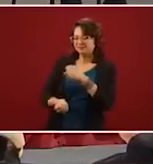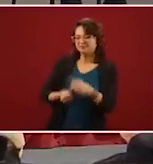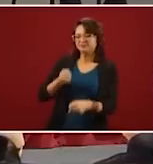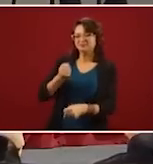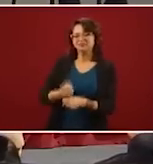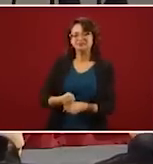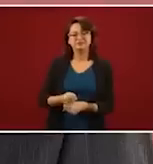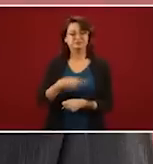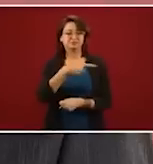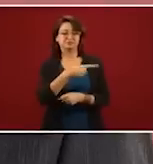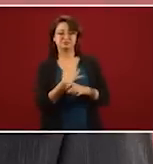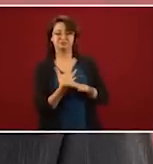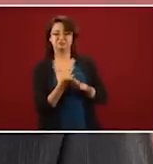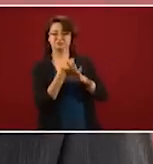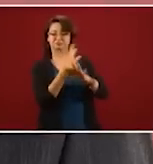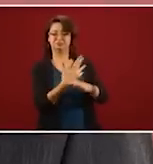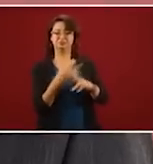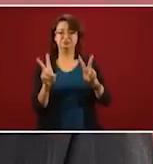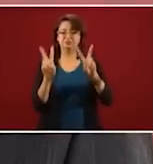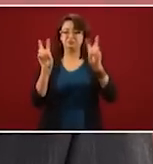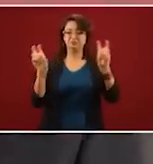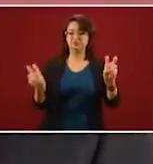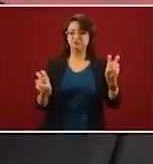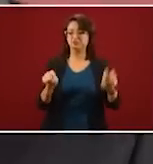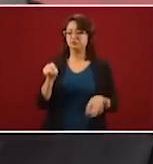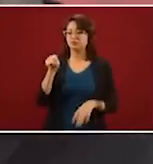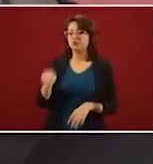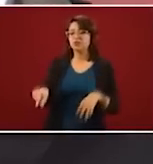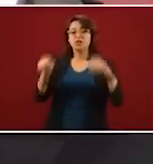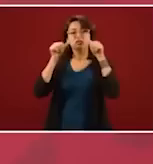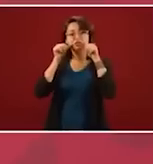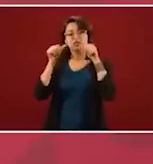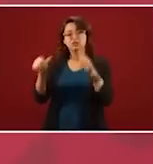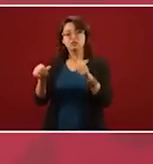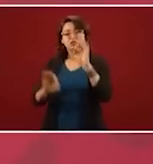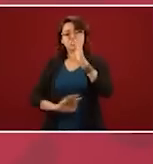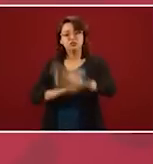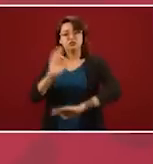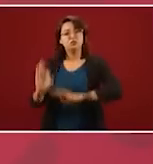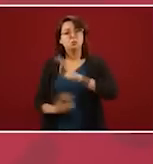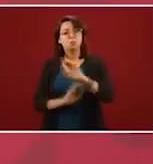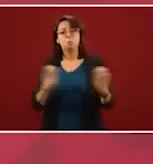dice el columnista que por no ser atendido